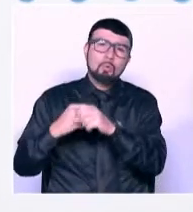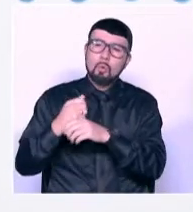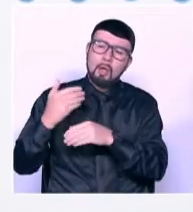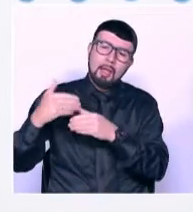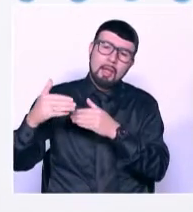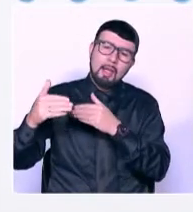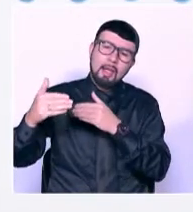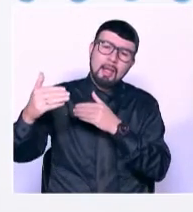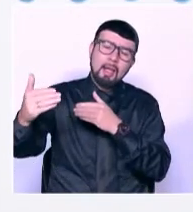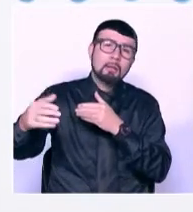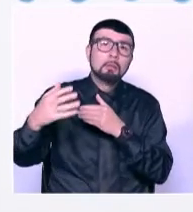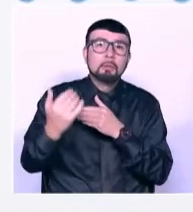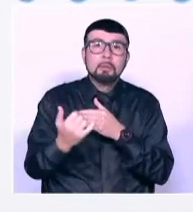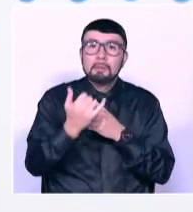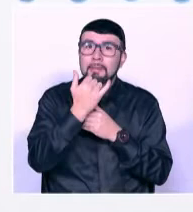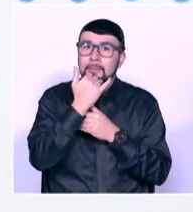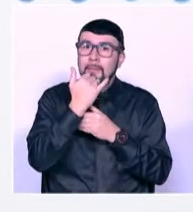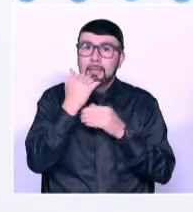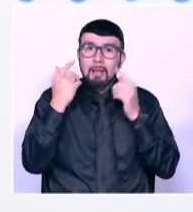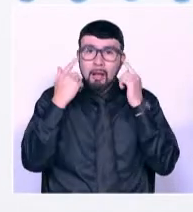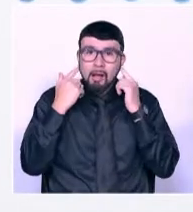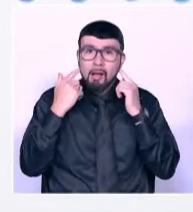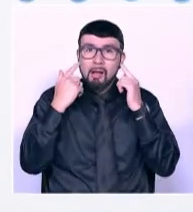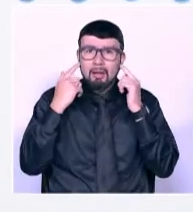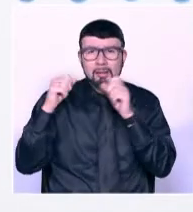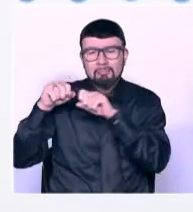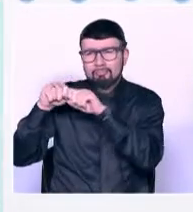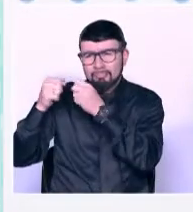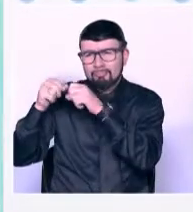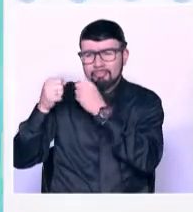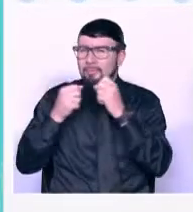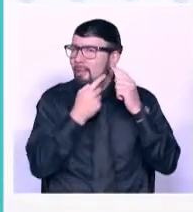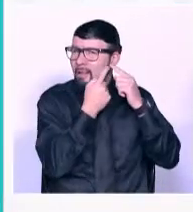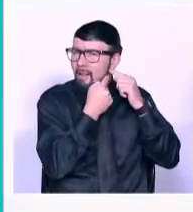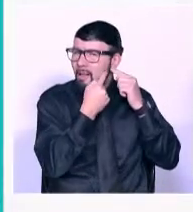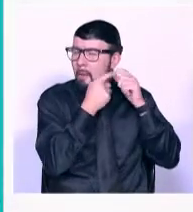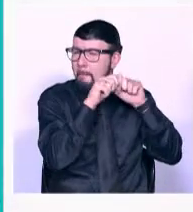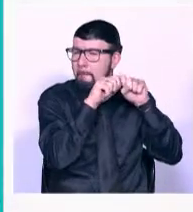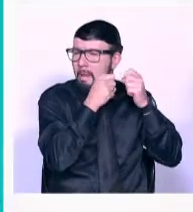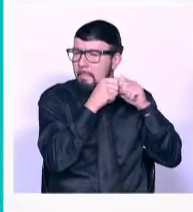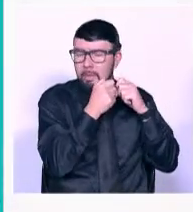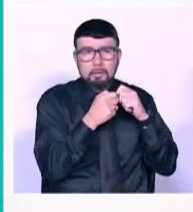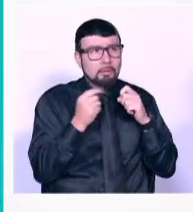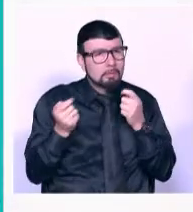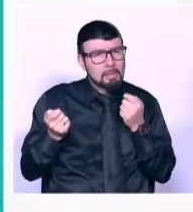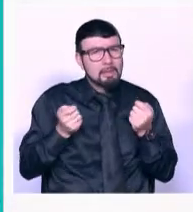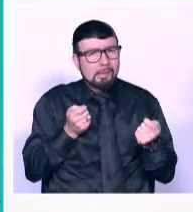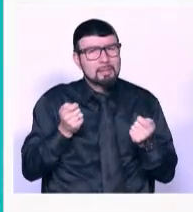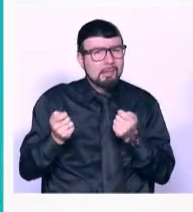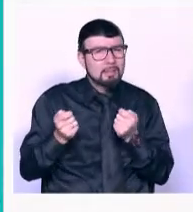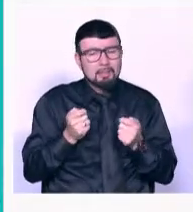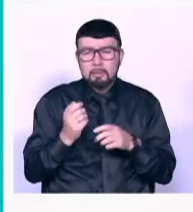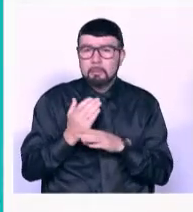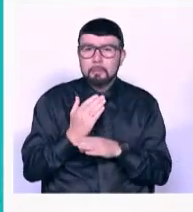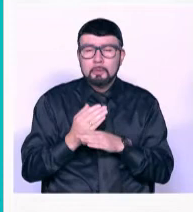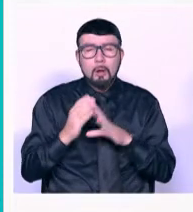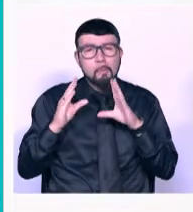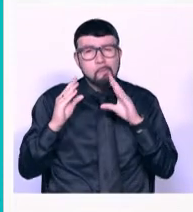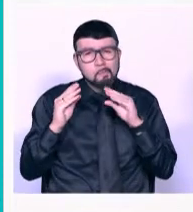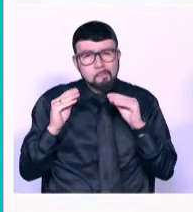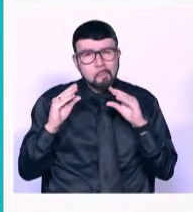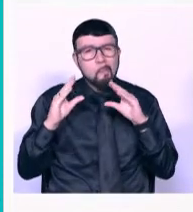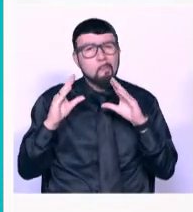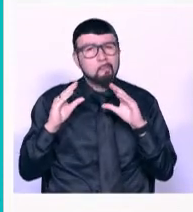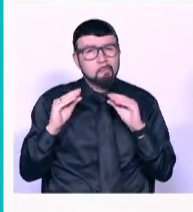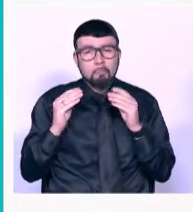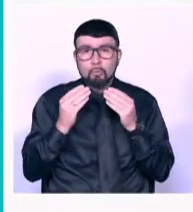una pérdida del disco articular, que es un tejido hialínico cartilaginoso. Entonces